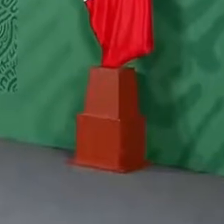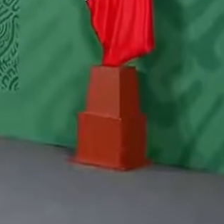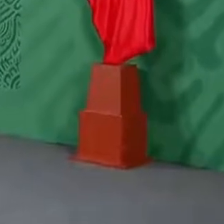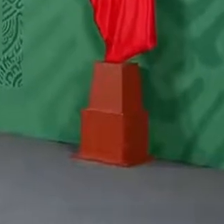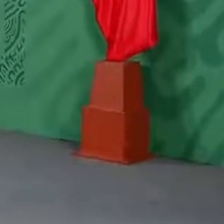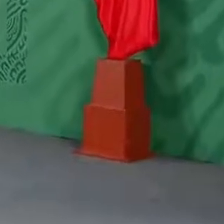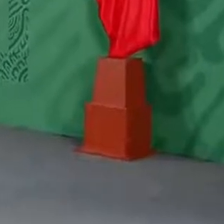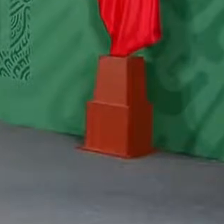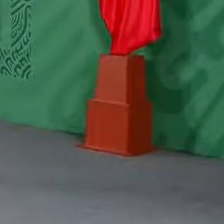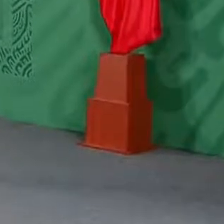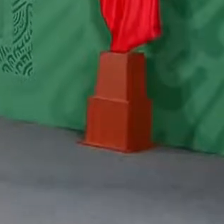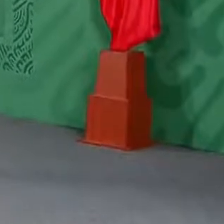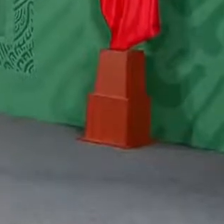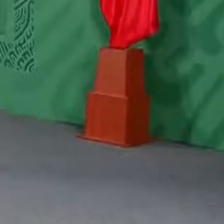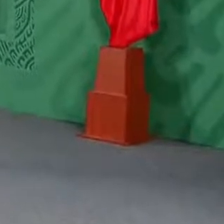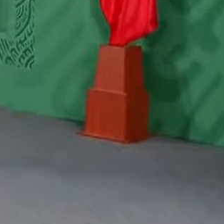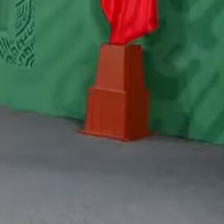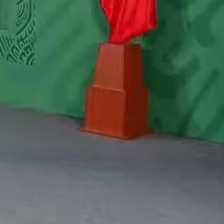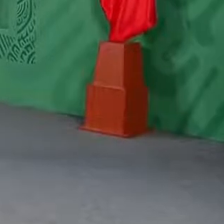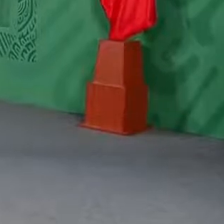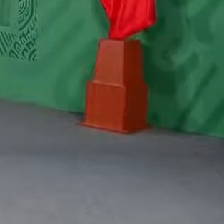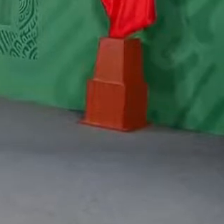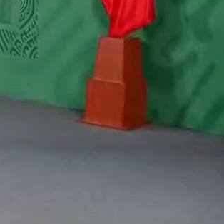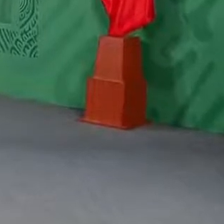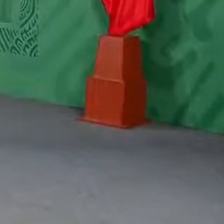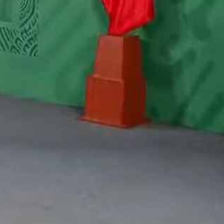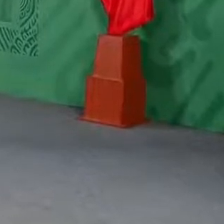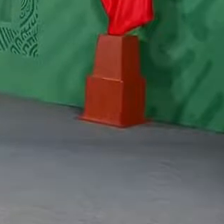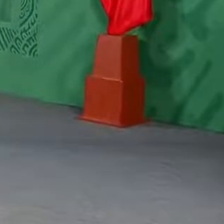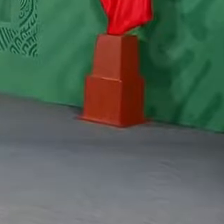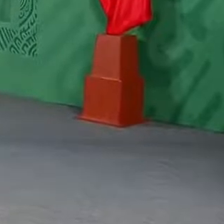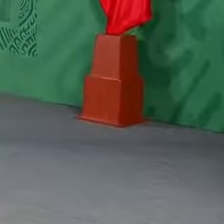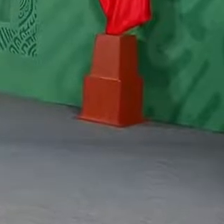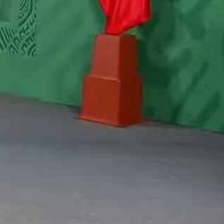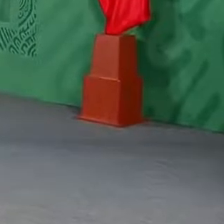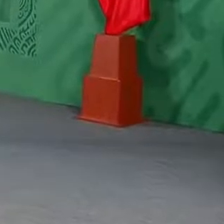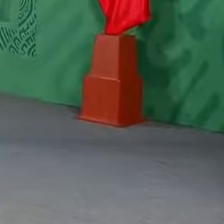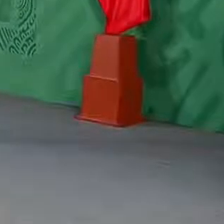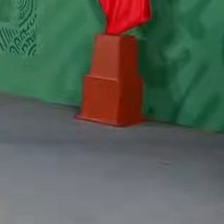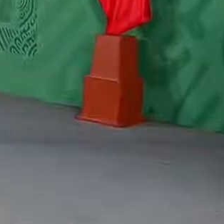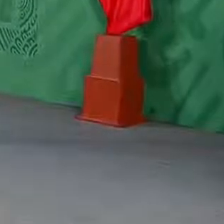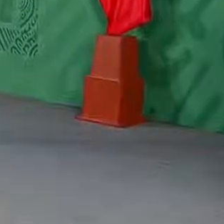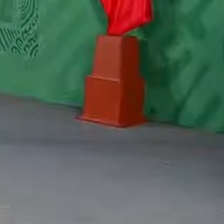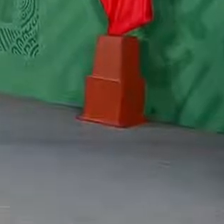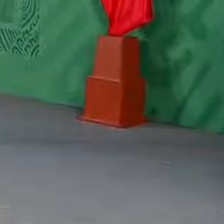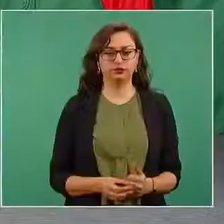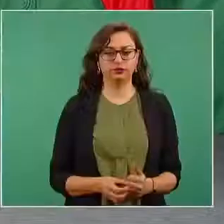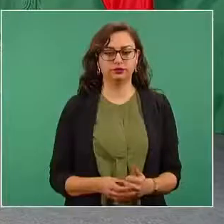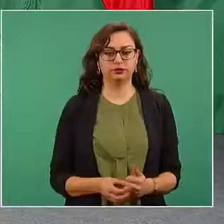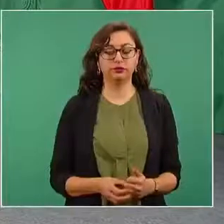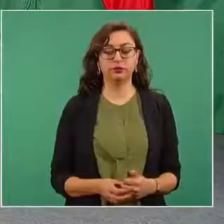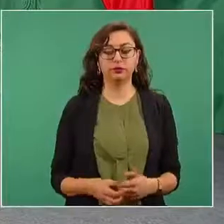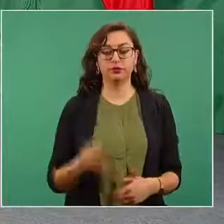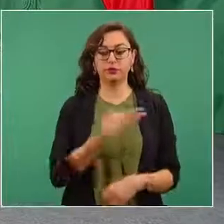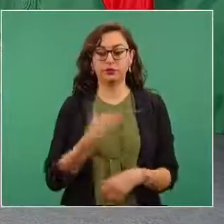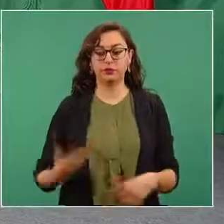Con su permiso, señor presidente. Bueno, por parte de Estados Unidos estuvieron acompañando al presidente